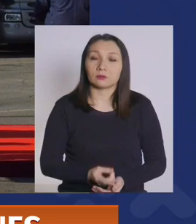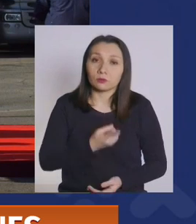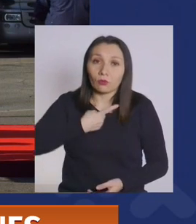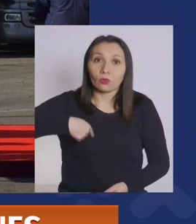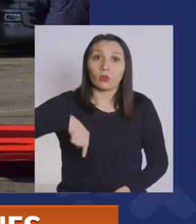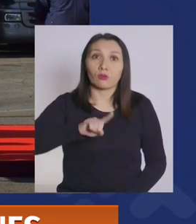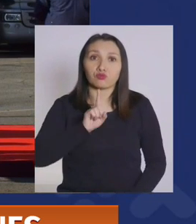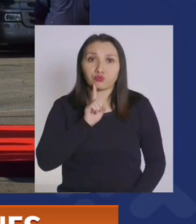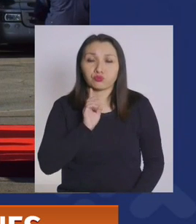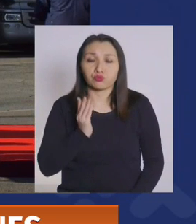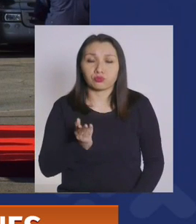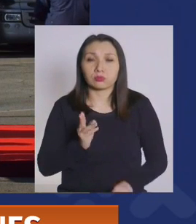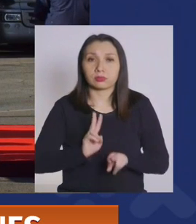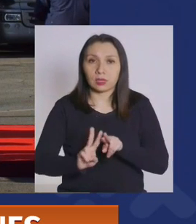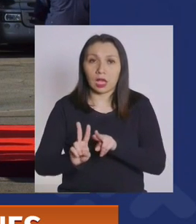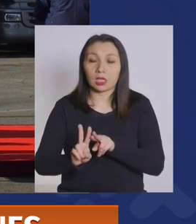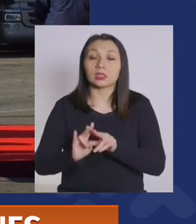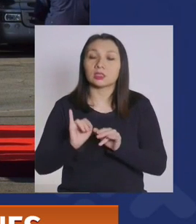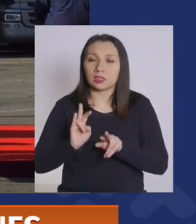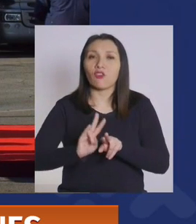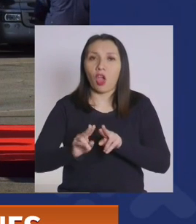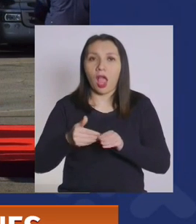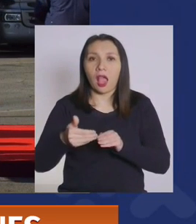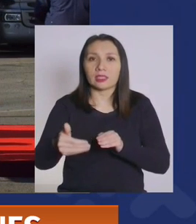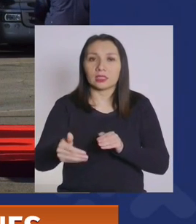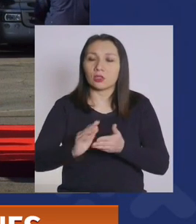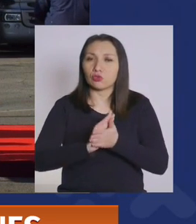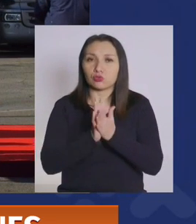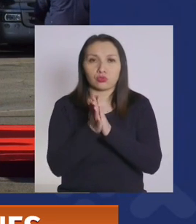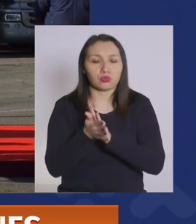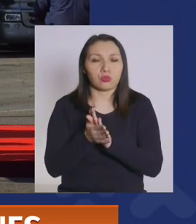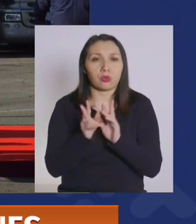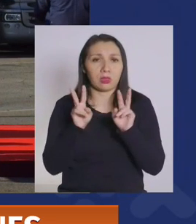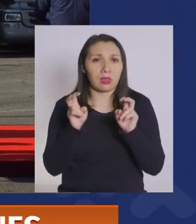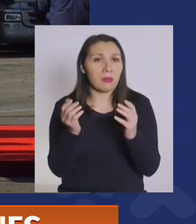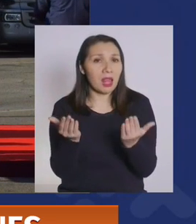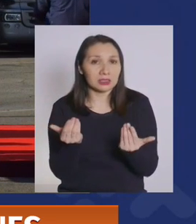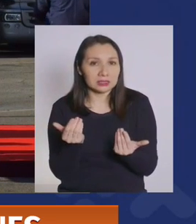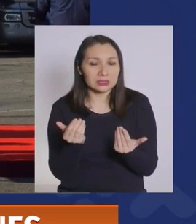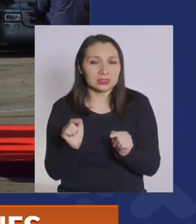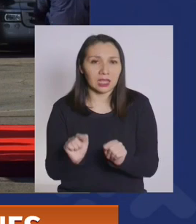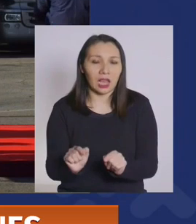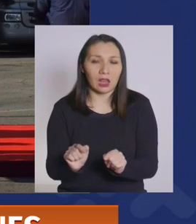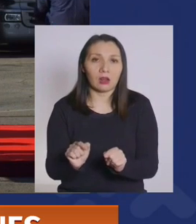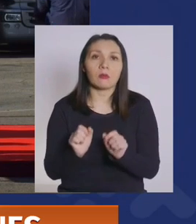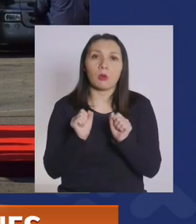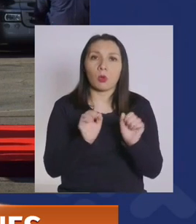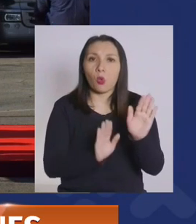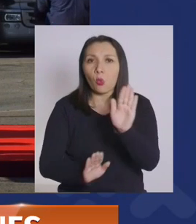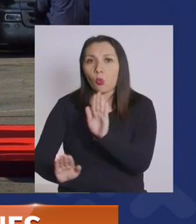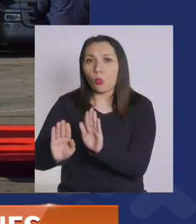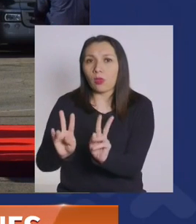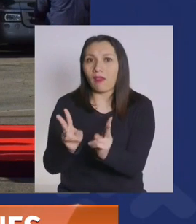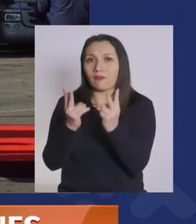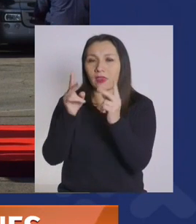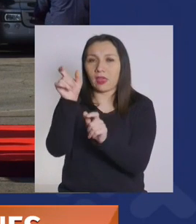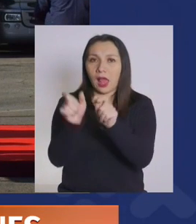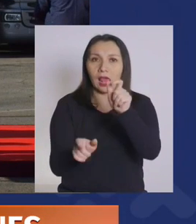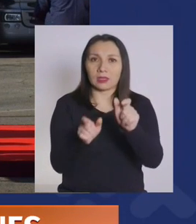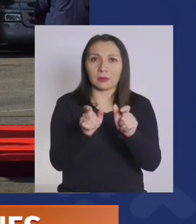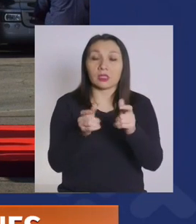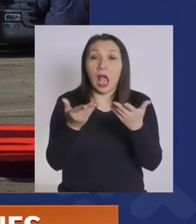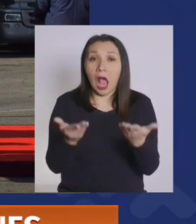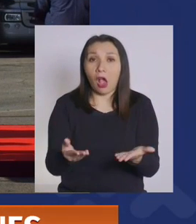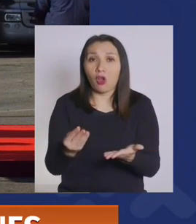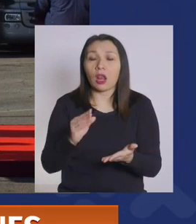Estamos haciendo y vamos a hacer todo lo que sea necesario para proteger la vida de las personas que